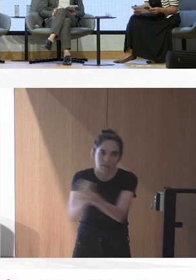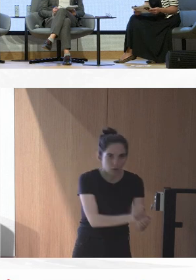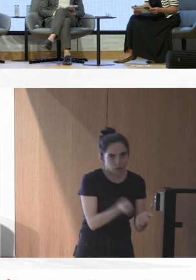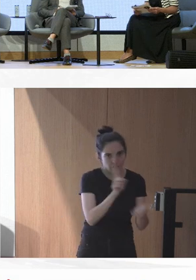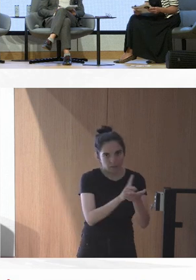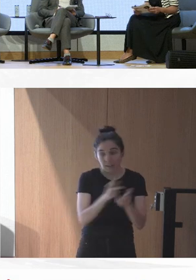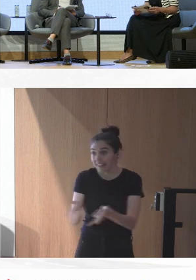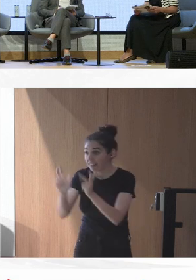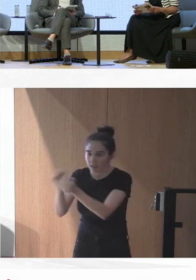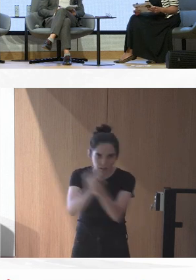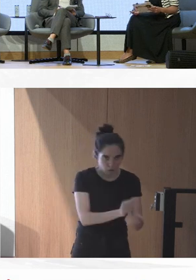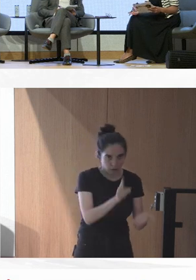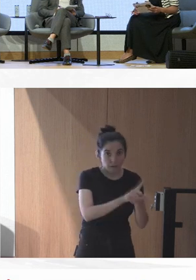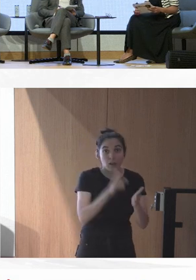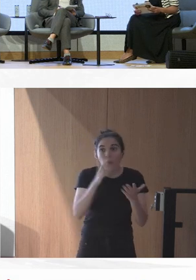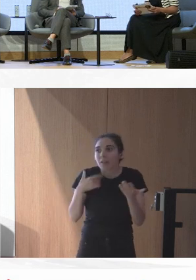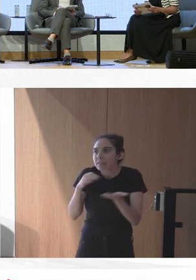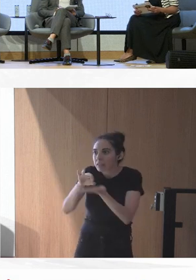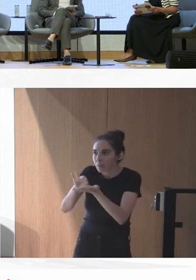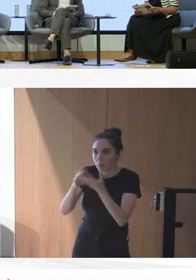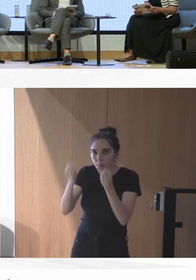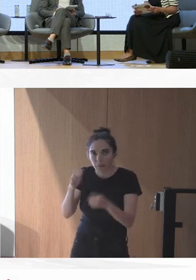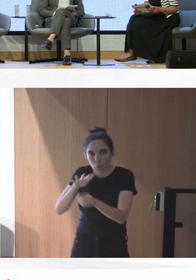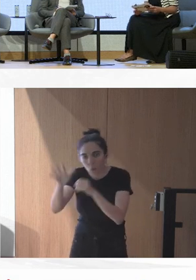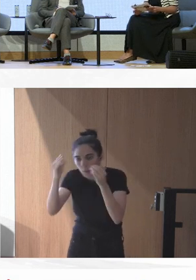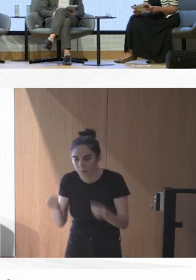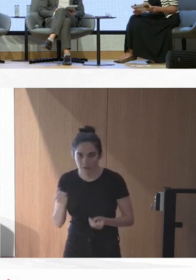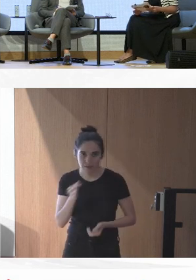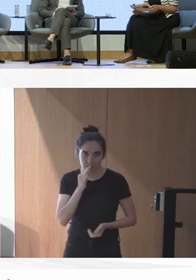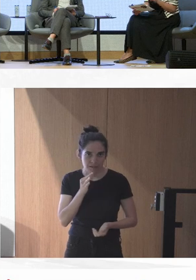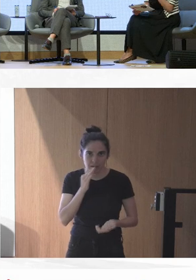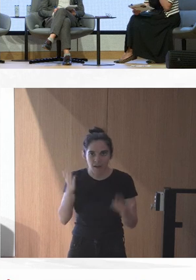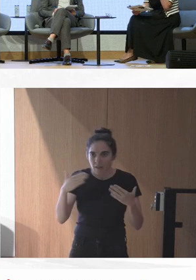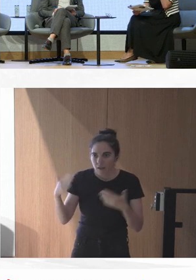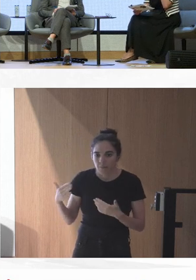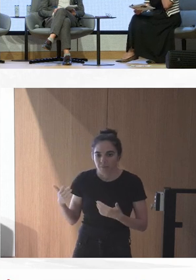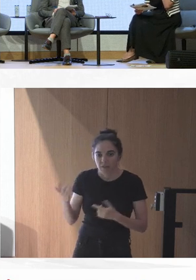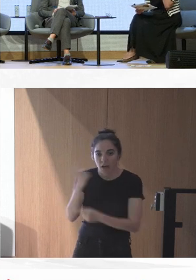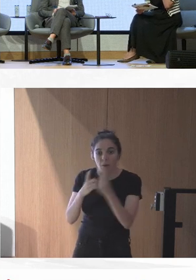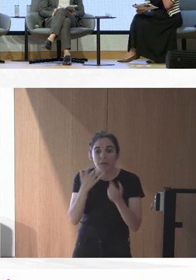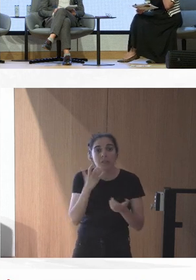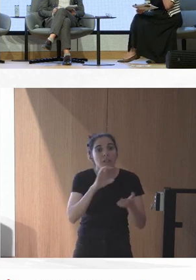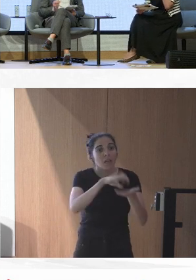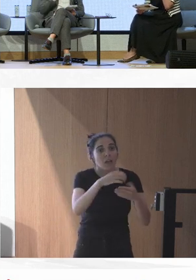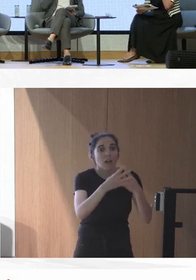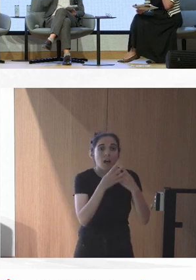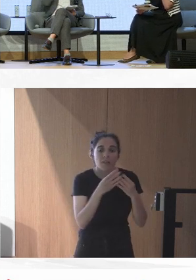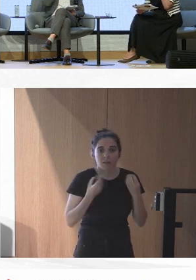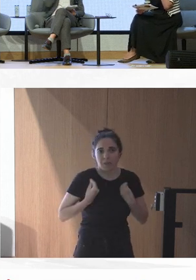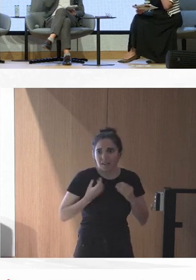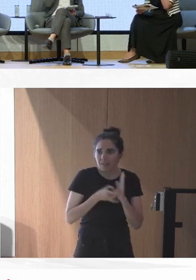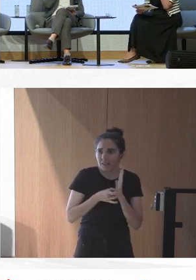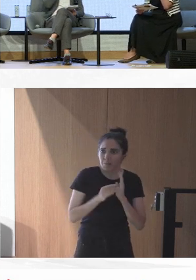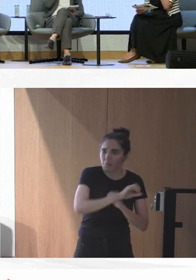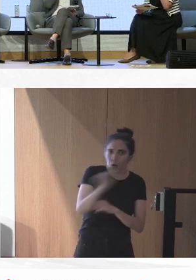servicios en la comunidad que les den cobertura y que a menudo reciben casi más cuando están en el sistema penitenciario. Eso me recuerda